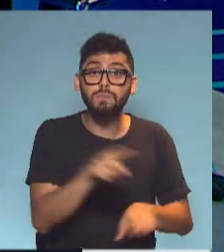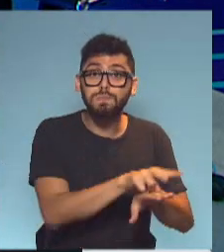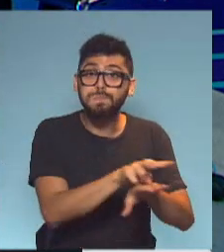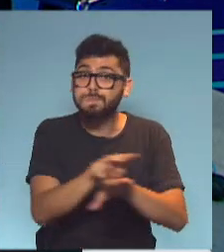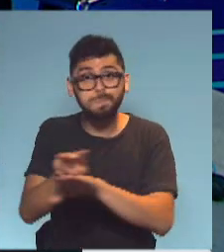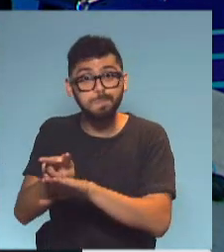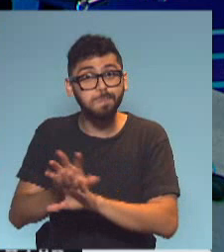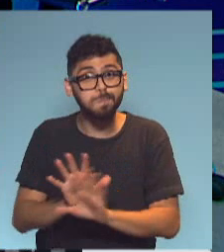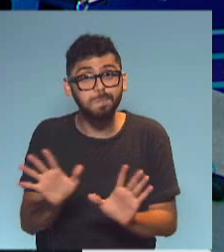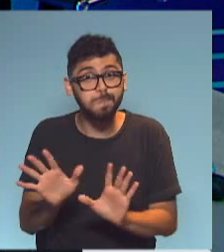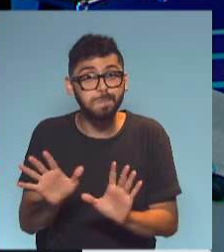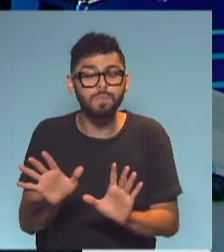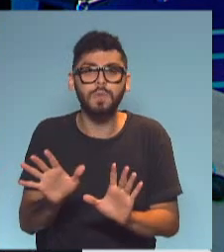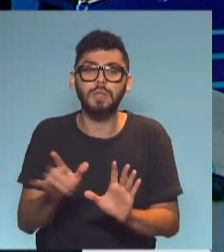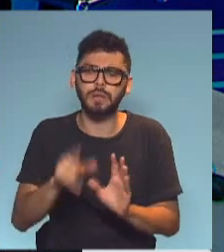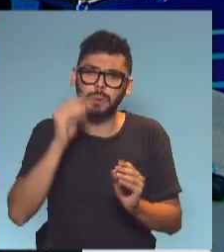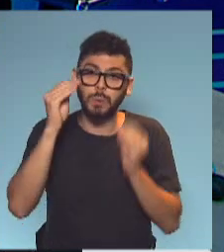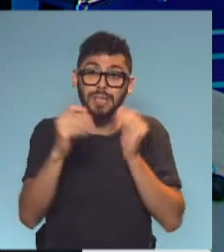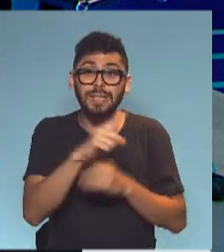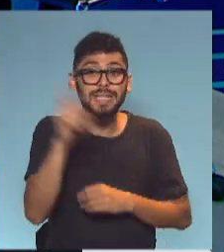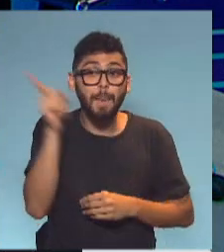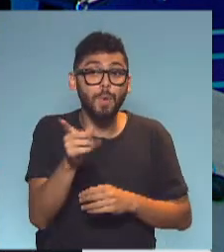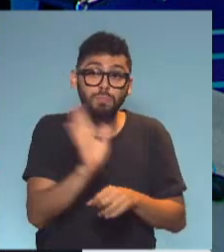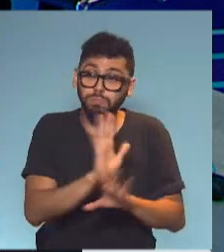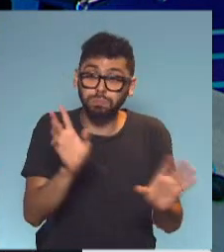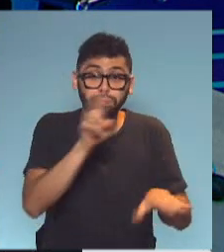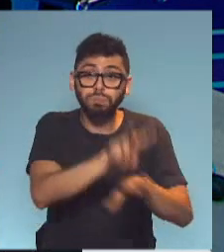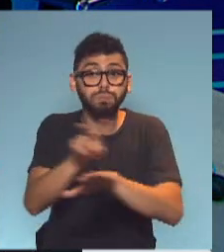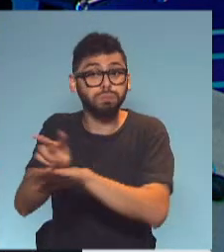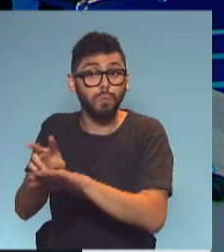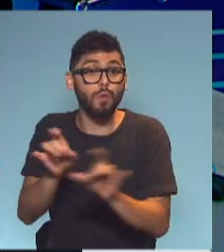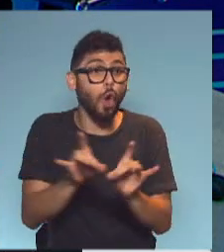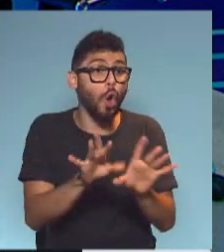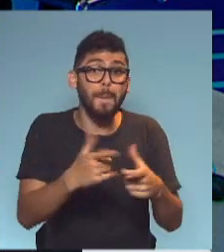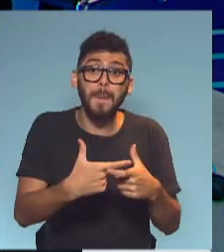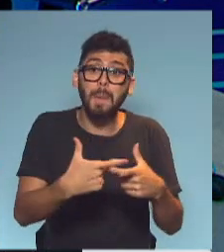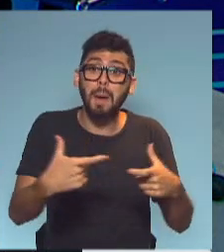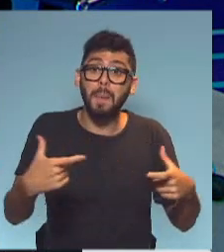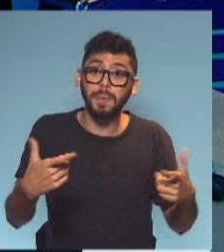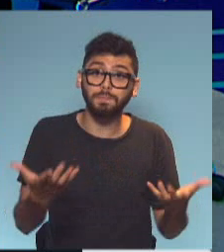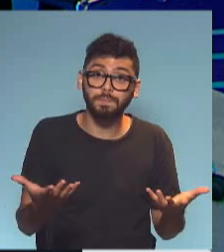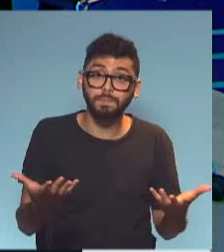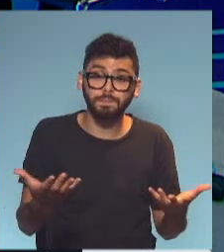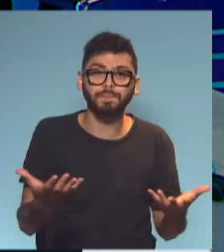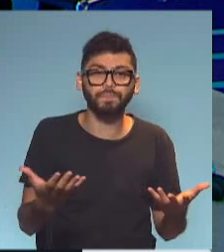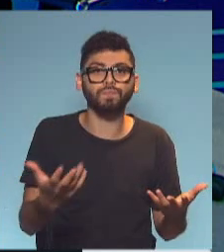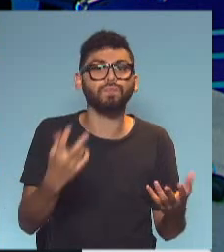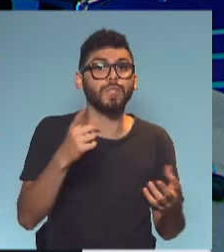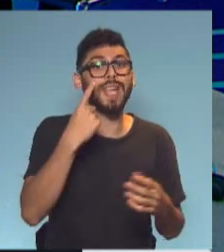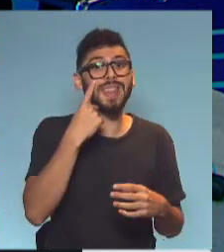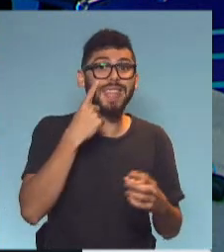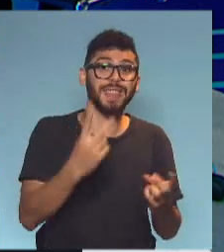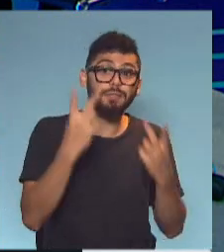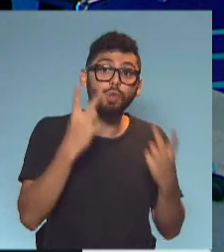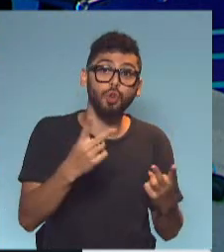las camas. Siempre. Y 100%. Estás en un problema, están subiendo los casos de coronavirus. Esto lo ha reconocido su intendente,